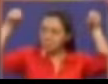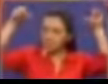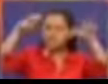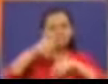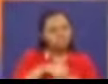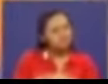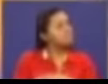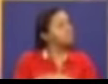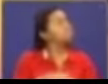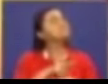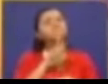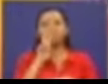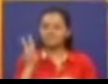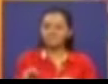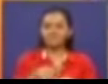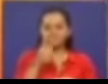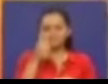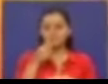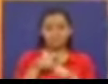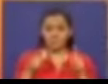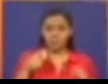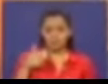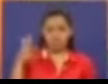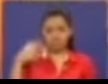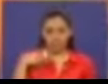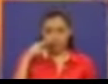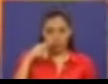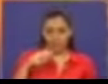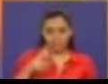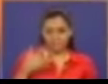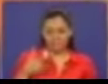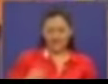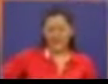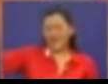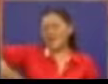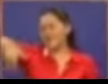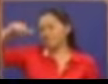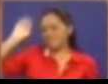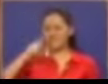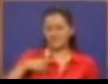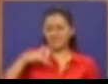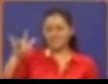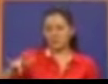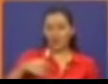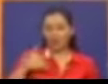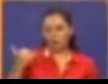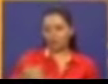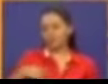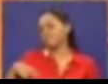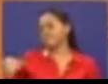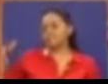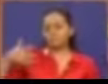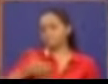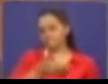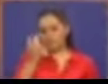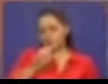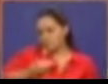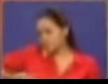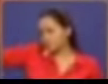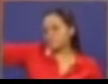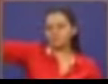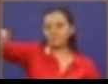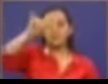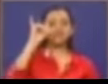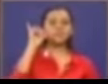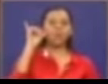sea, espectaculares. No había recorrido esa vía hace mucho tiempo, ahora está totalmente ampliada en casi su totalidad, continúan